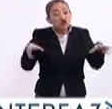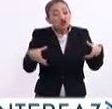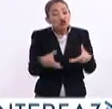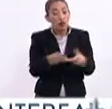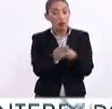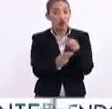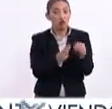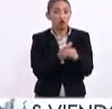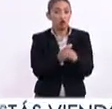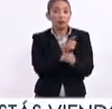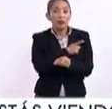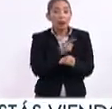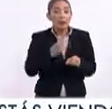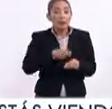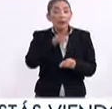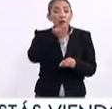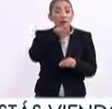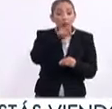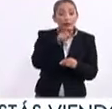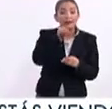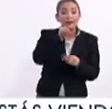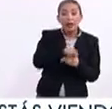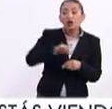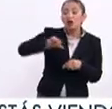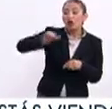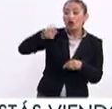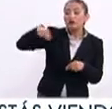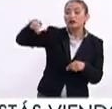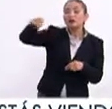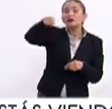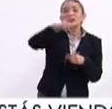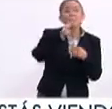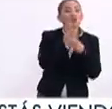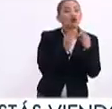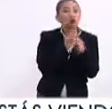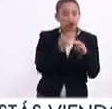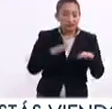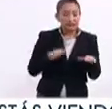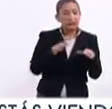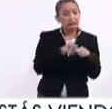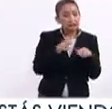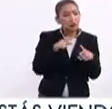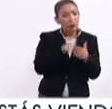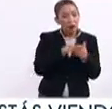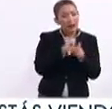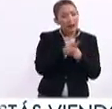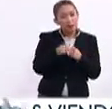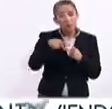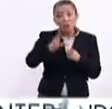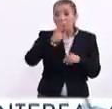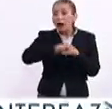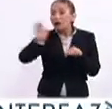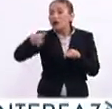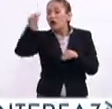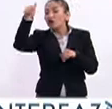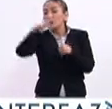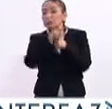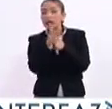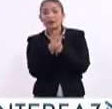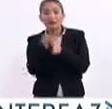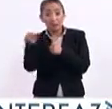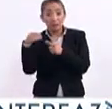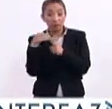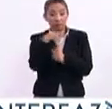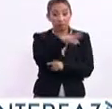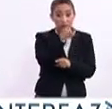deben preocupar temas que están más allá de nuestras fronteras, pero que también están influyendo